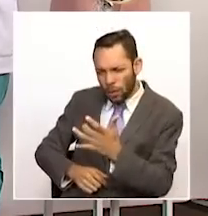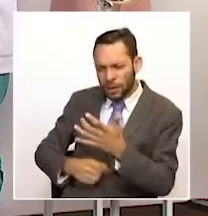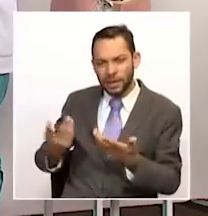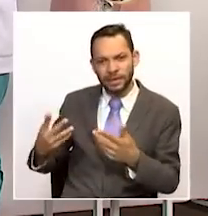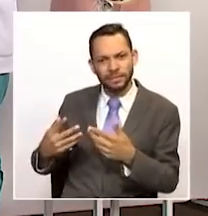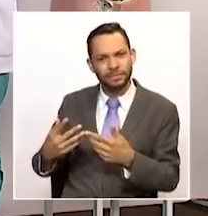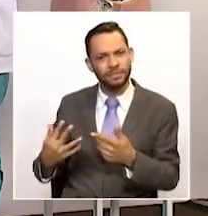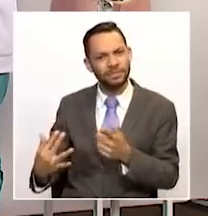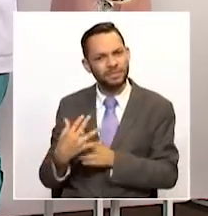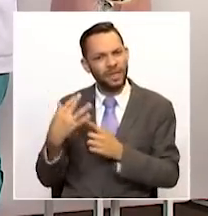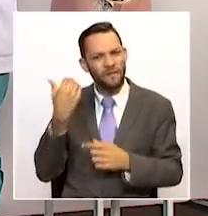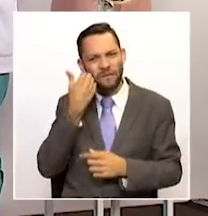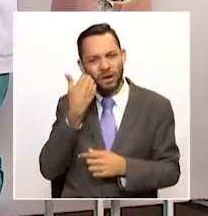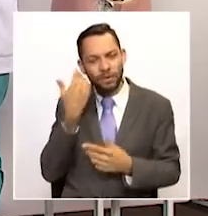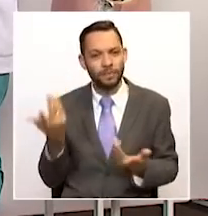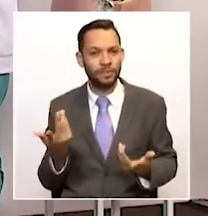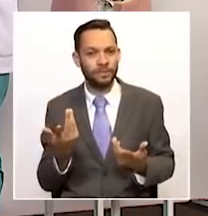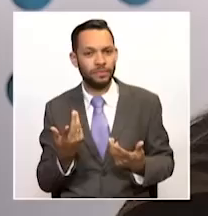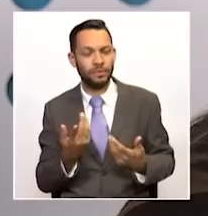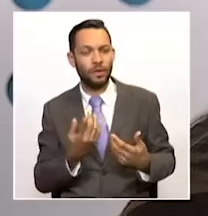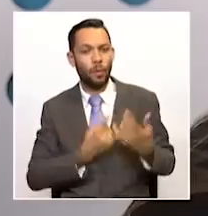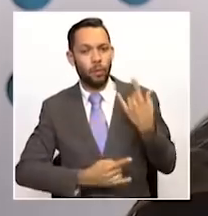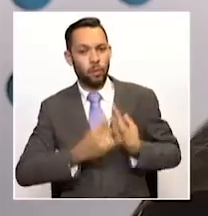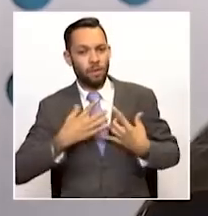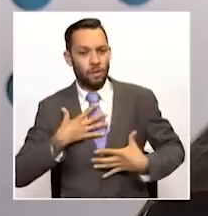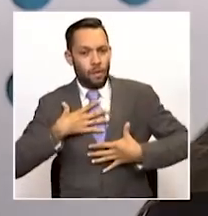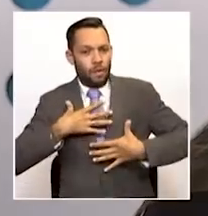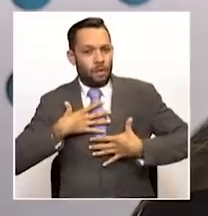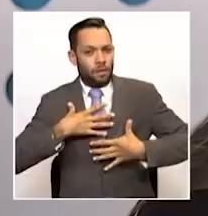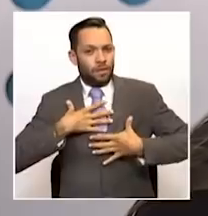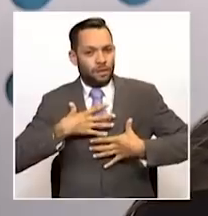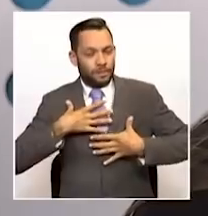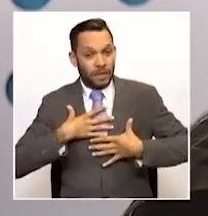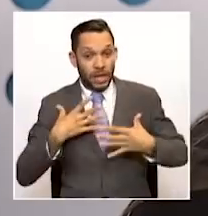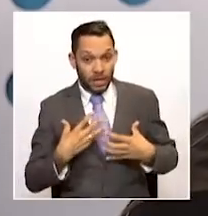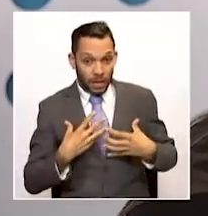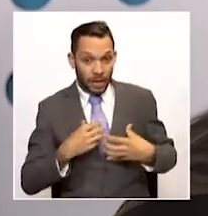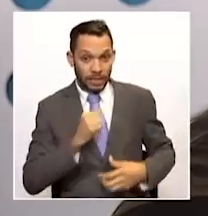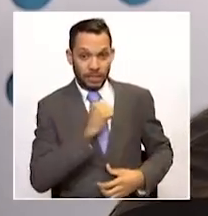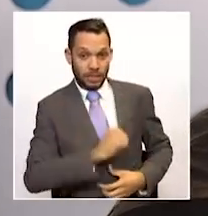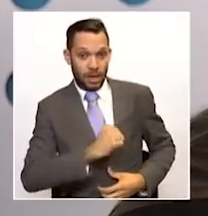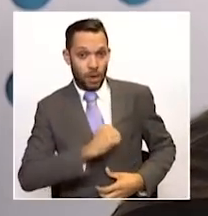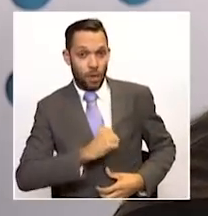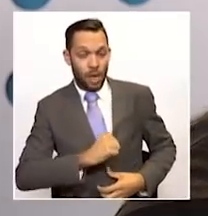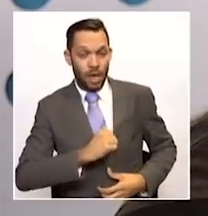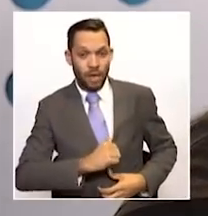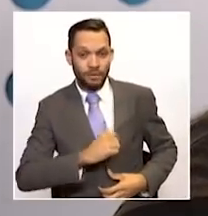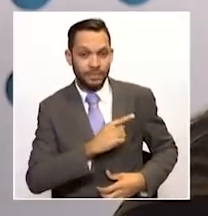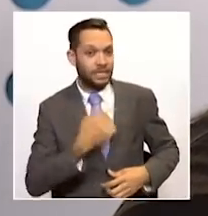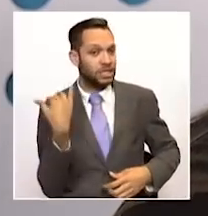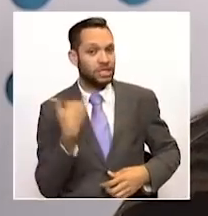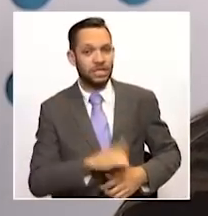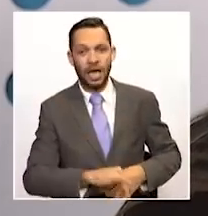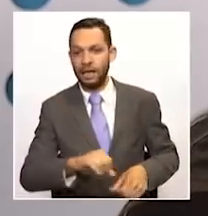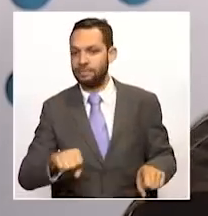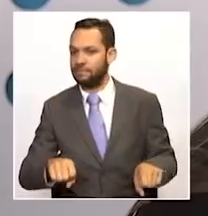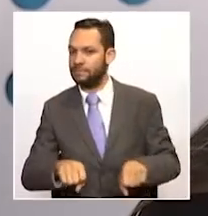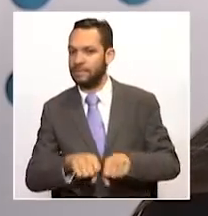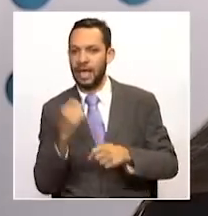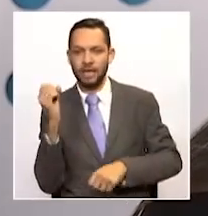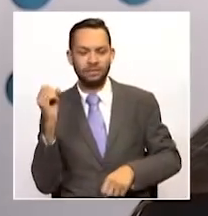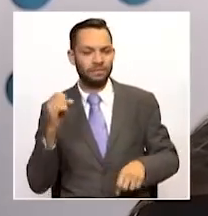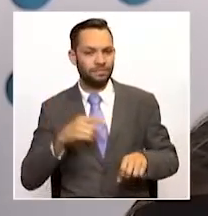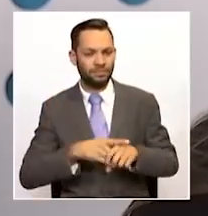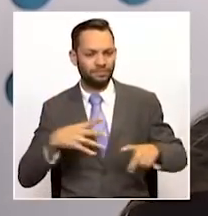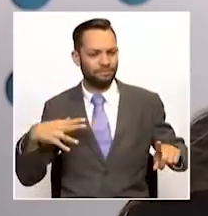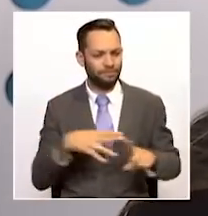intra ventricular y entonces ya cuando quisieron hacerme la cirugía tenía ya la comunicación muy grande y ya no se